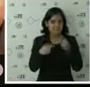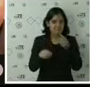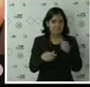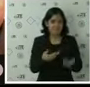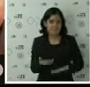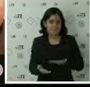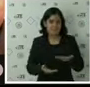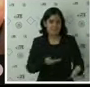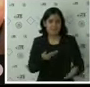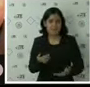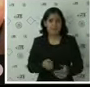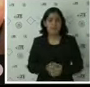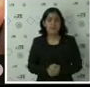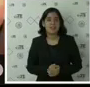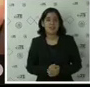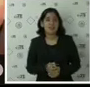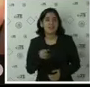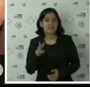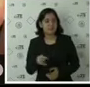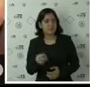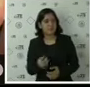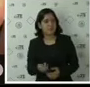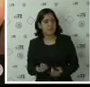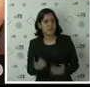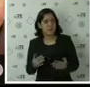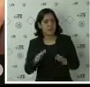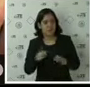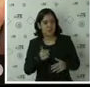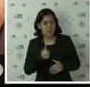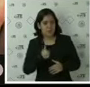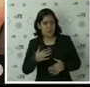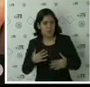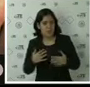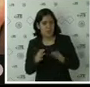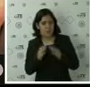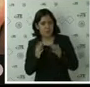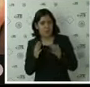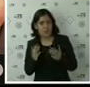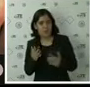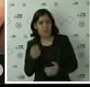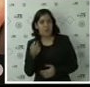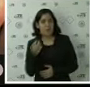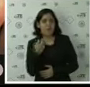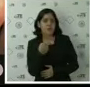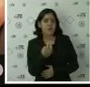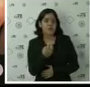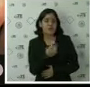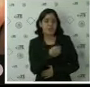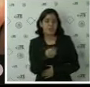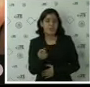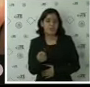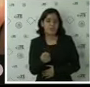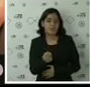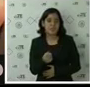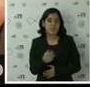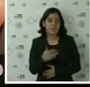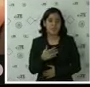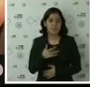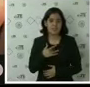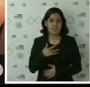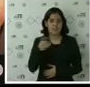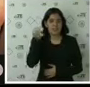es impresionante y reconozco la empatía de las estudiantes y los estudiantes que sentamos el día de hoy, porque tienen realidades